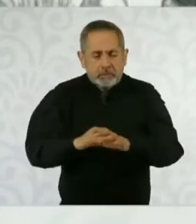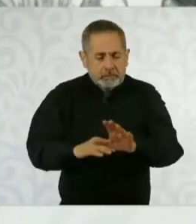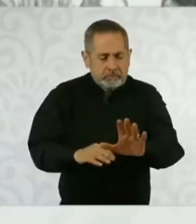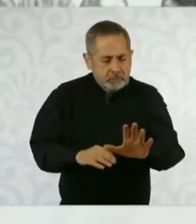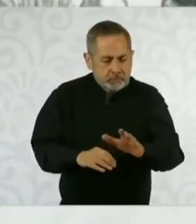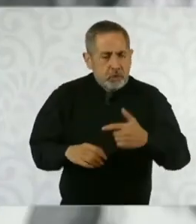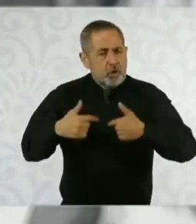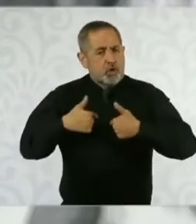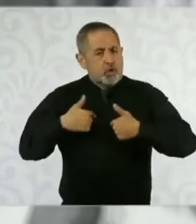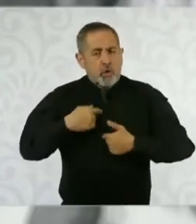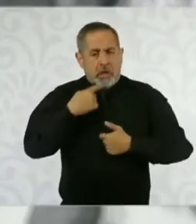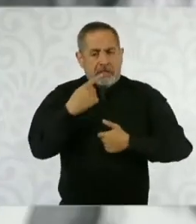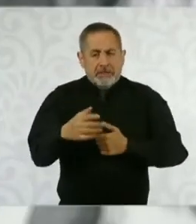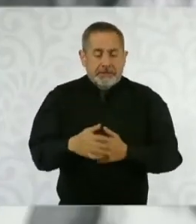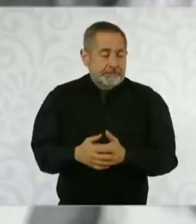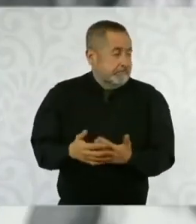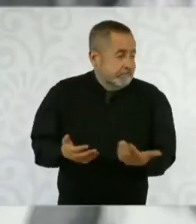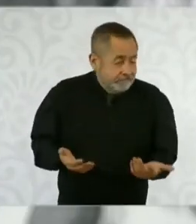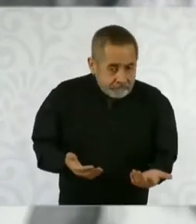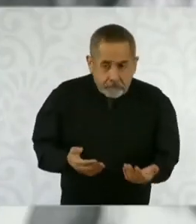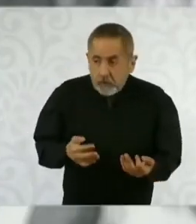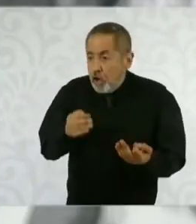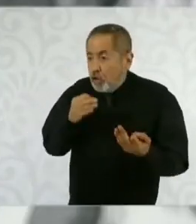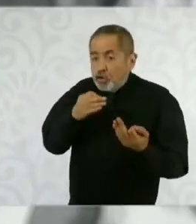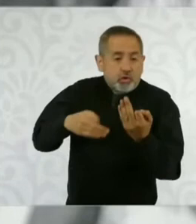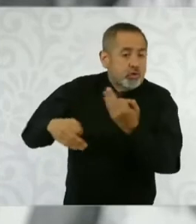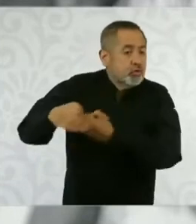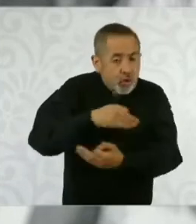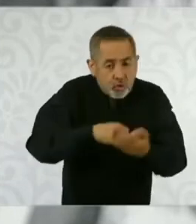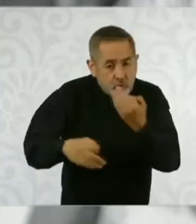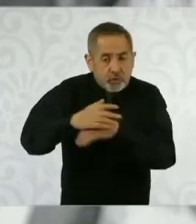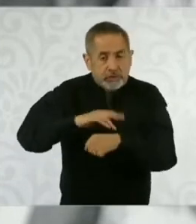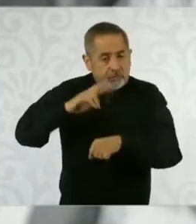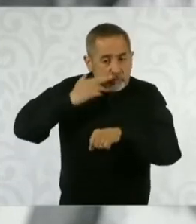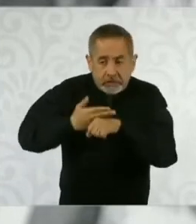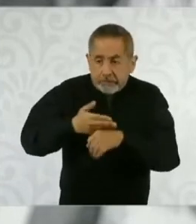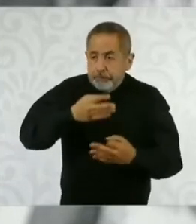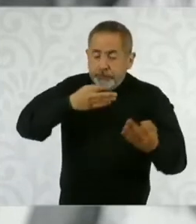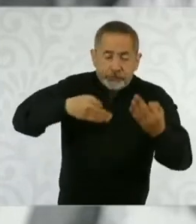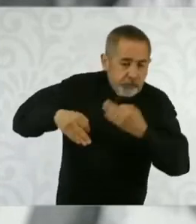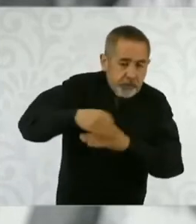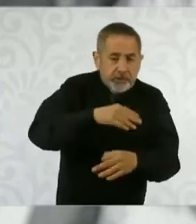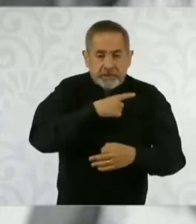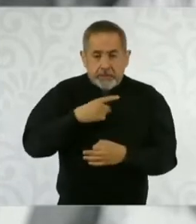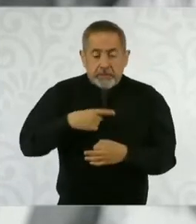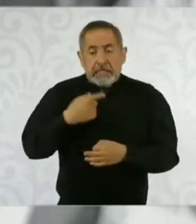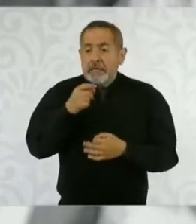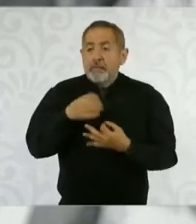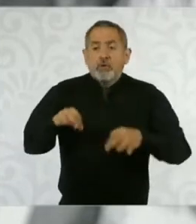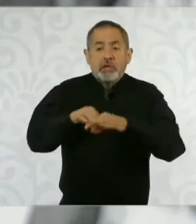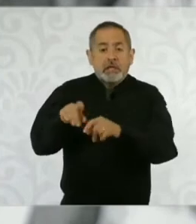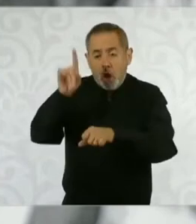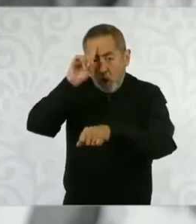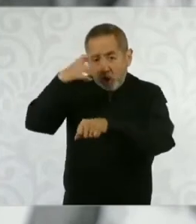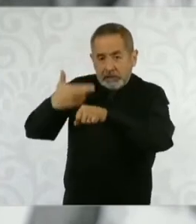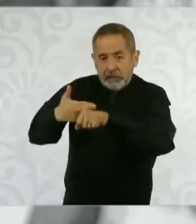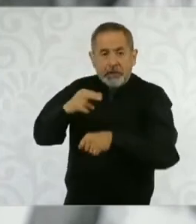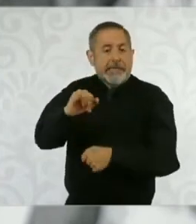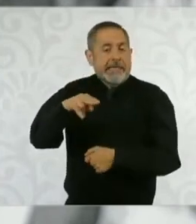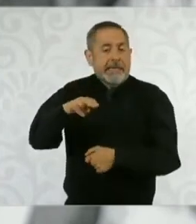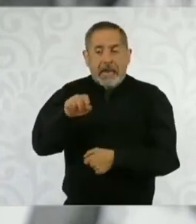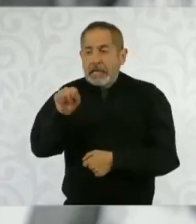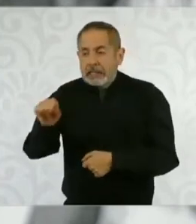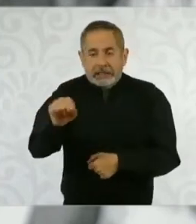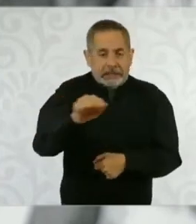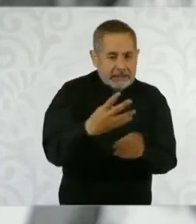es que todos teníamos la responsabilidad, y particularmente los consejeros del INE, las consejeras del